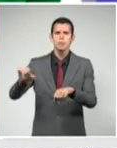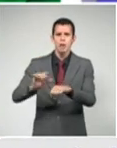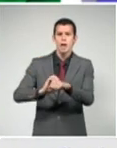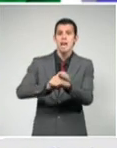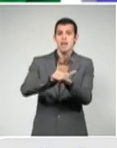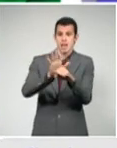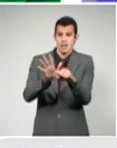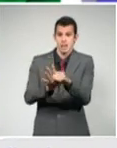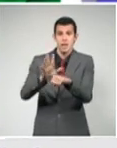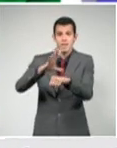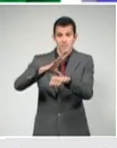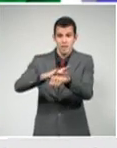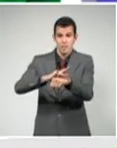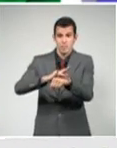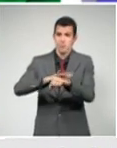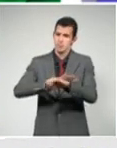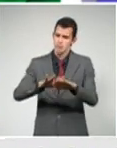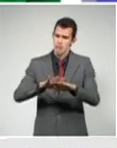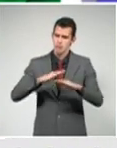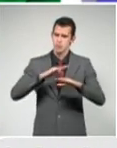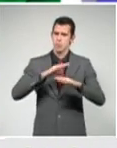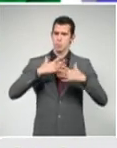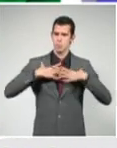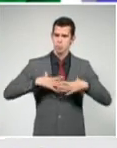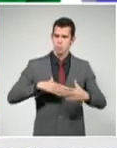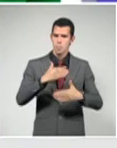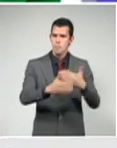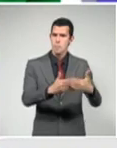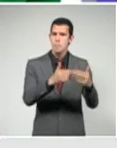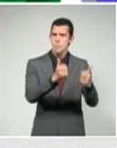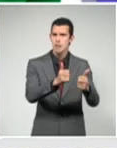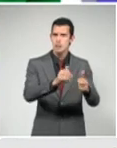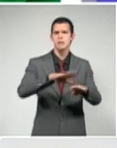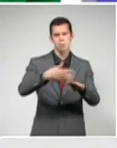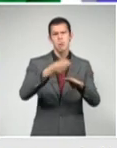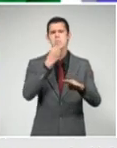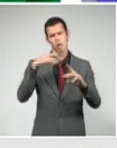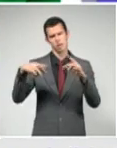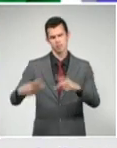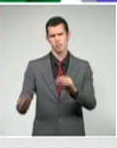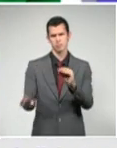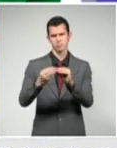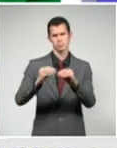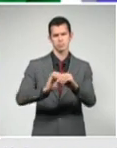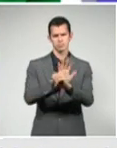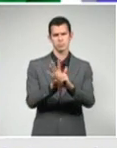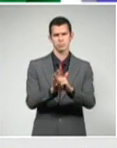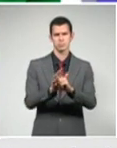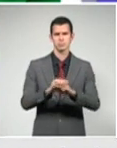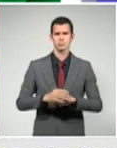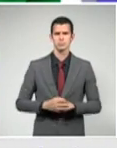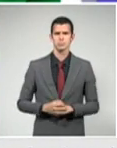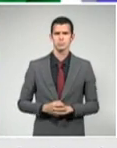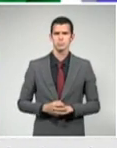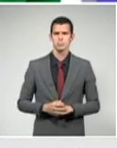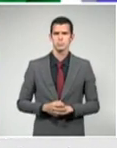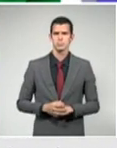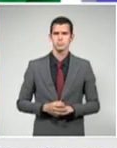lo tanto, a diferencia de otras enfermedades transmisibles, el hecho de padecer